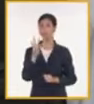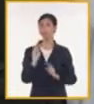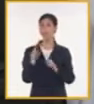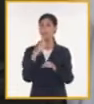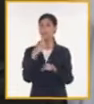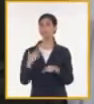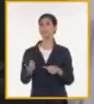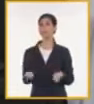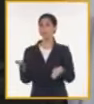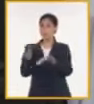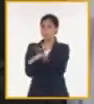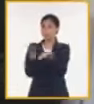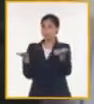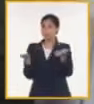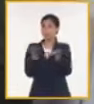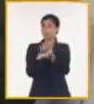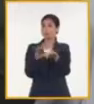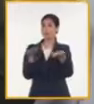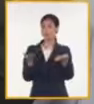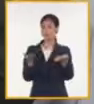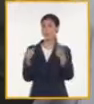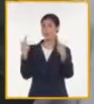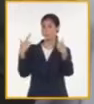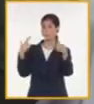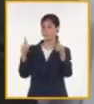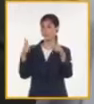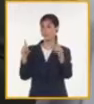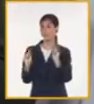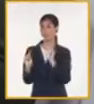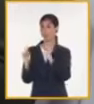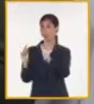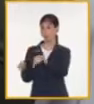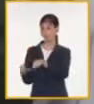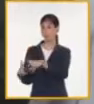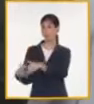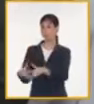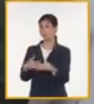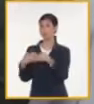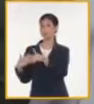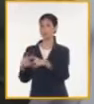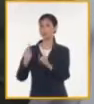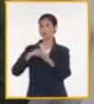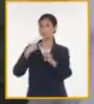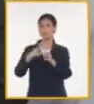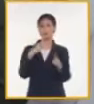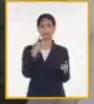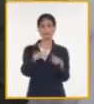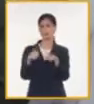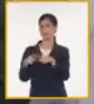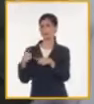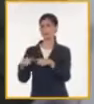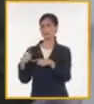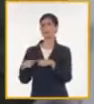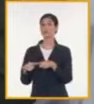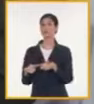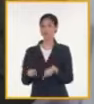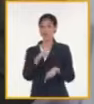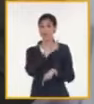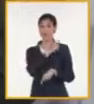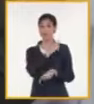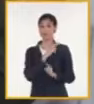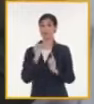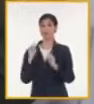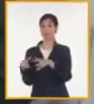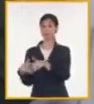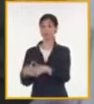diplomáticos estadounidenses también y representantes de distintas agencias aplicación y cumplimiento de la ley de ese país